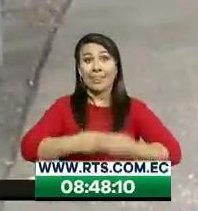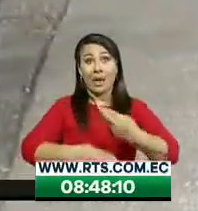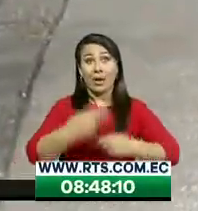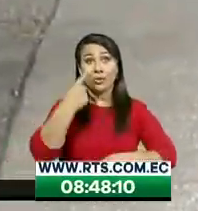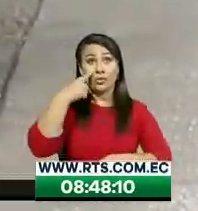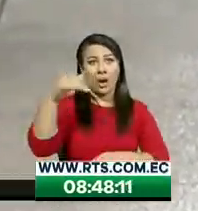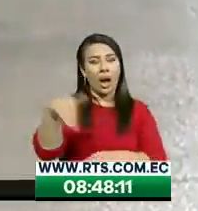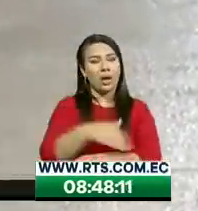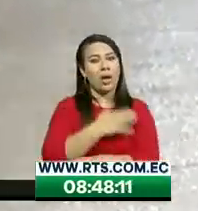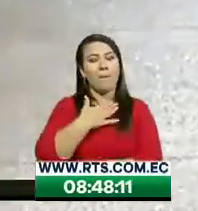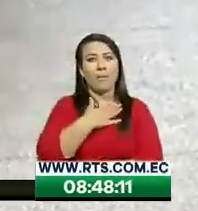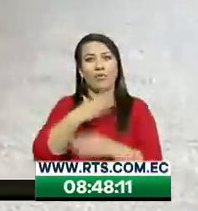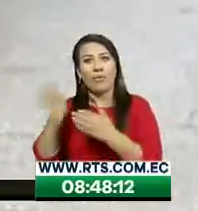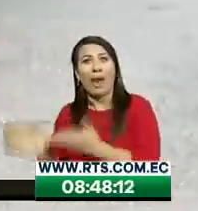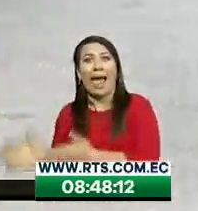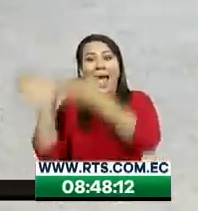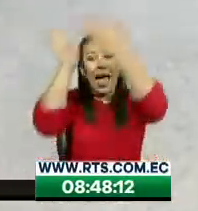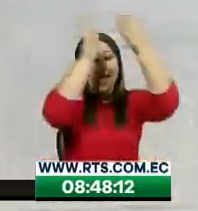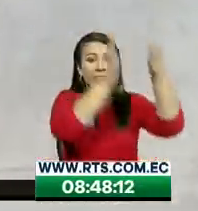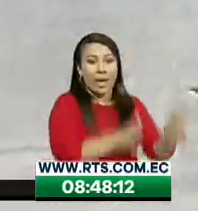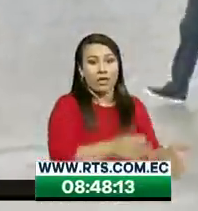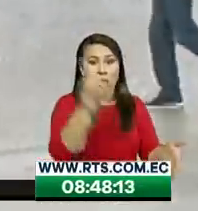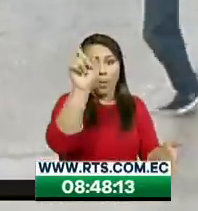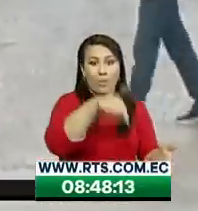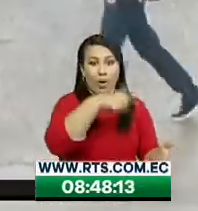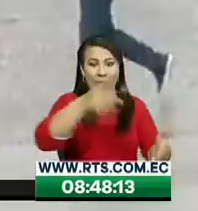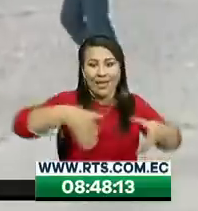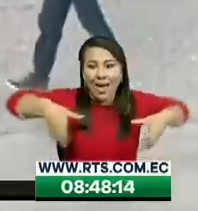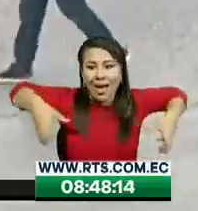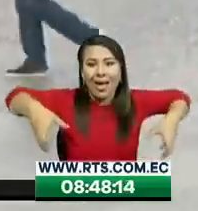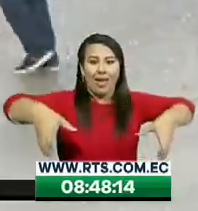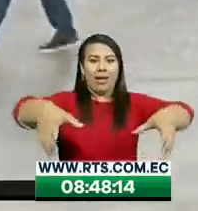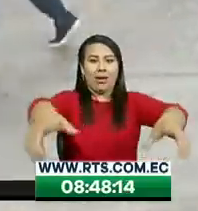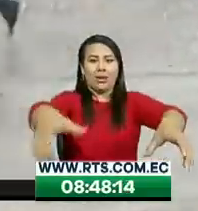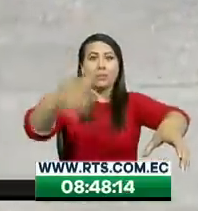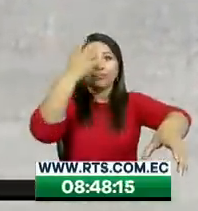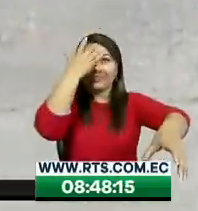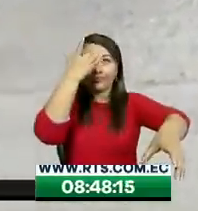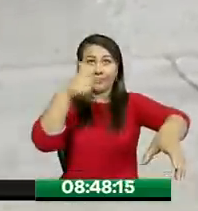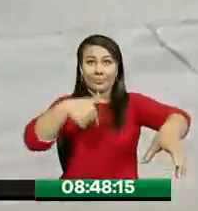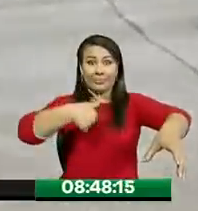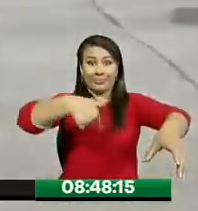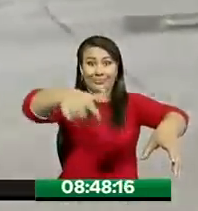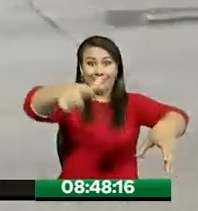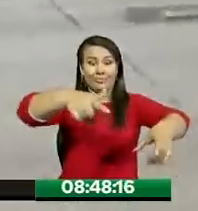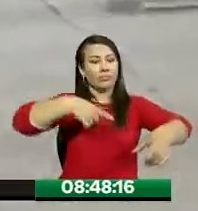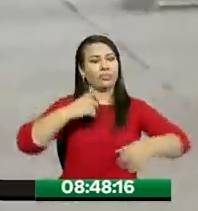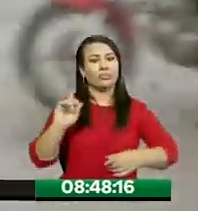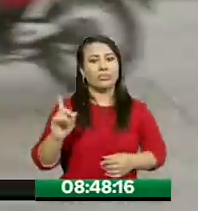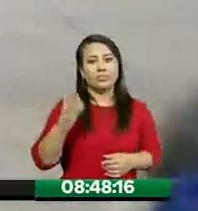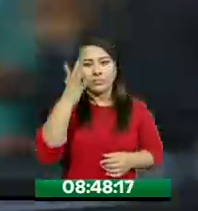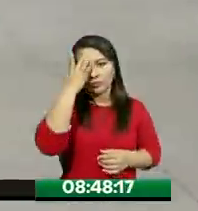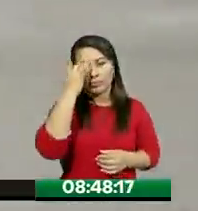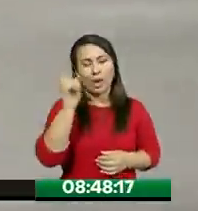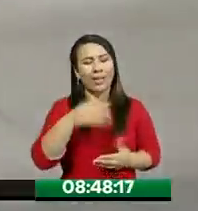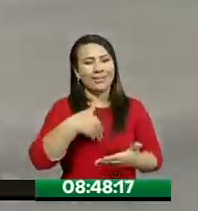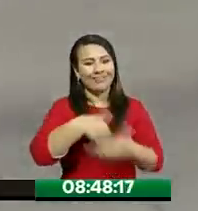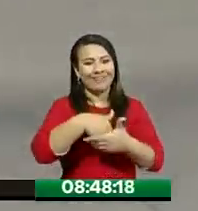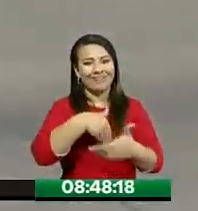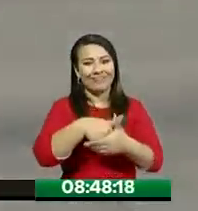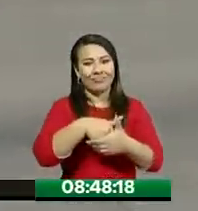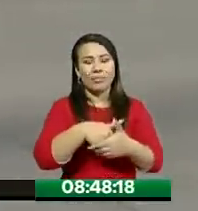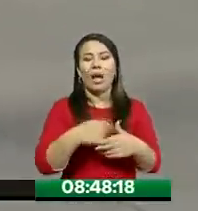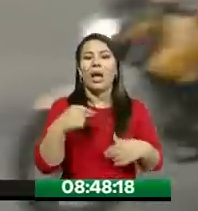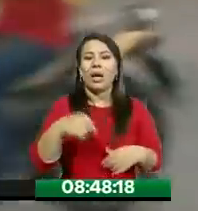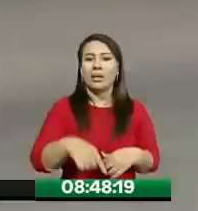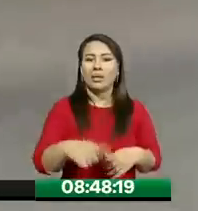La policía informó que le venía realizando seguimiento a los sospechosos desde hace algún tiempo. En cuanto a la